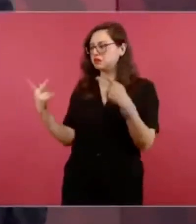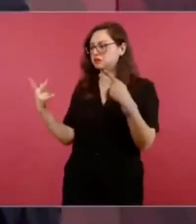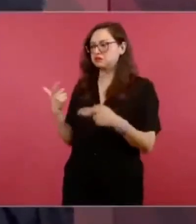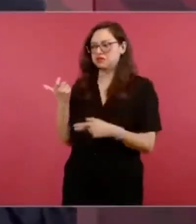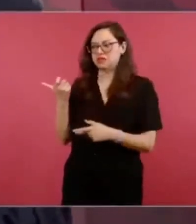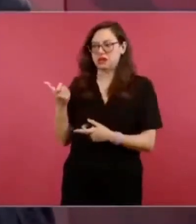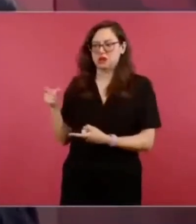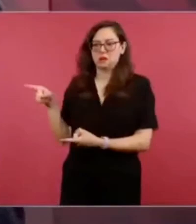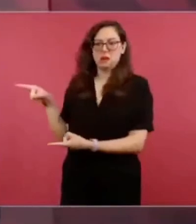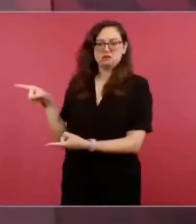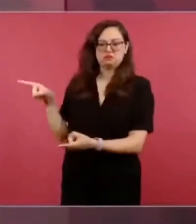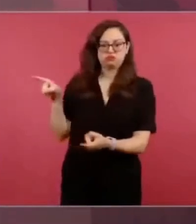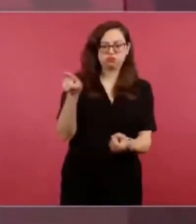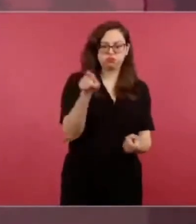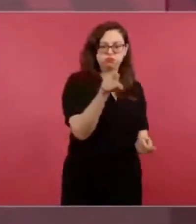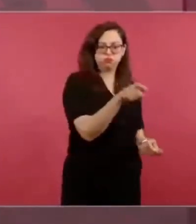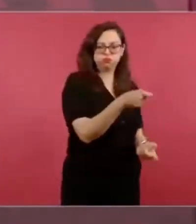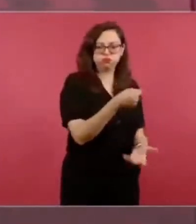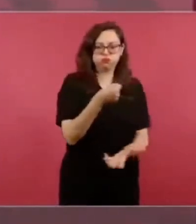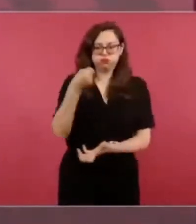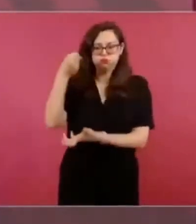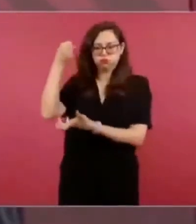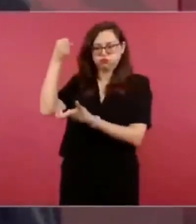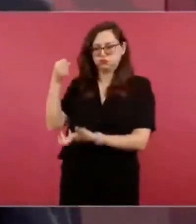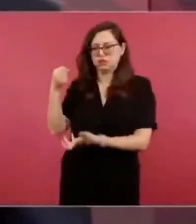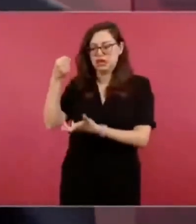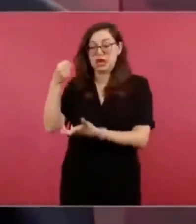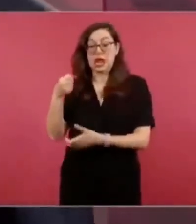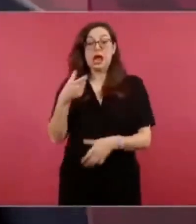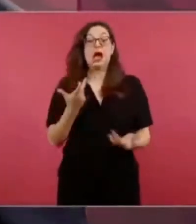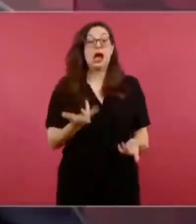Aviones, el avión presidencial son 2